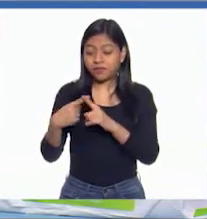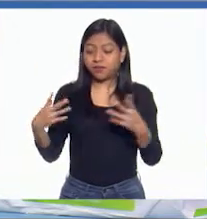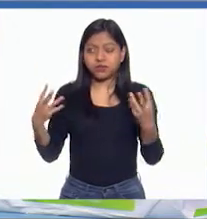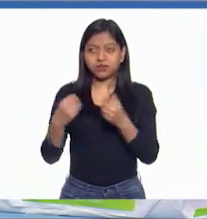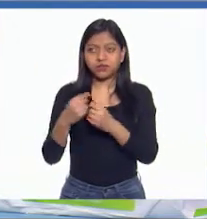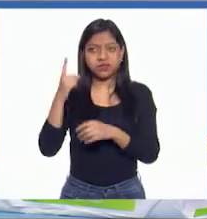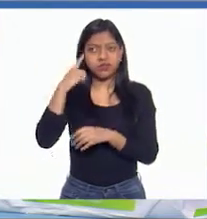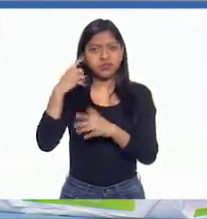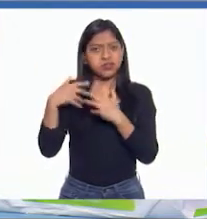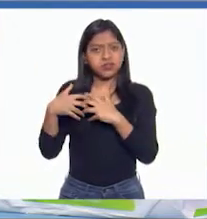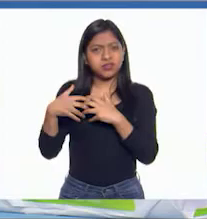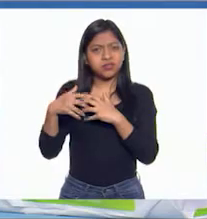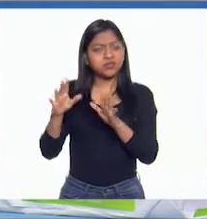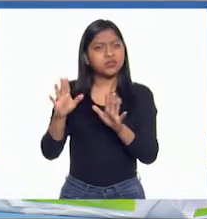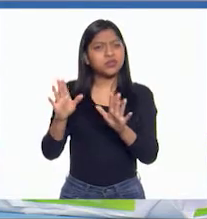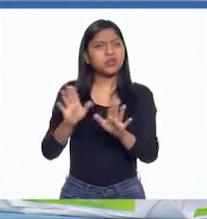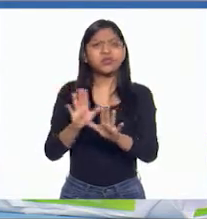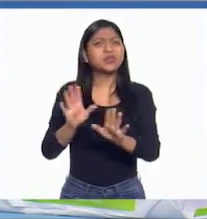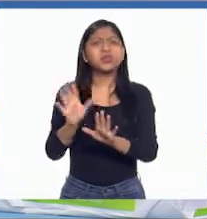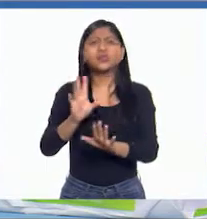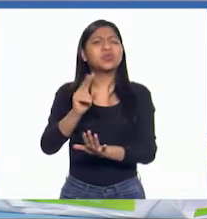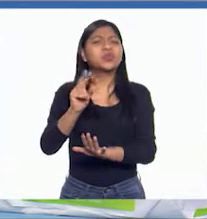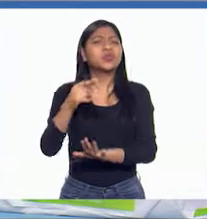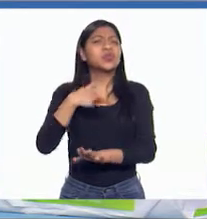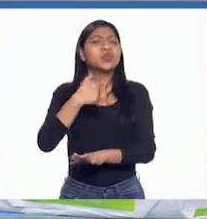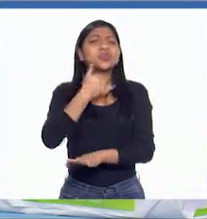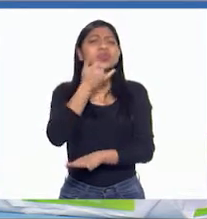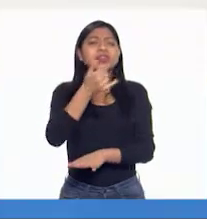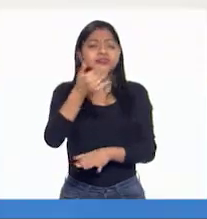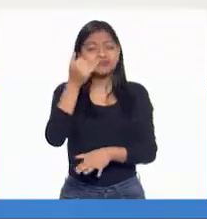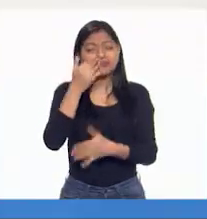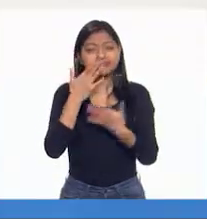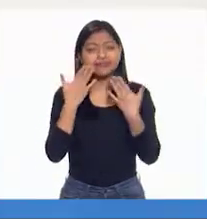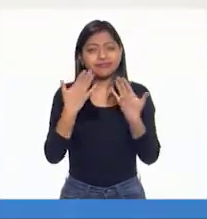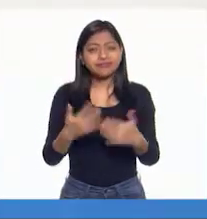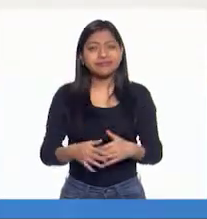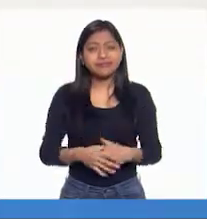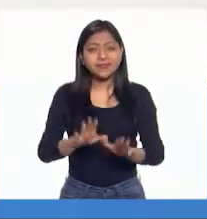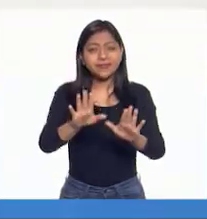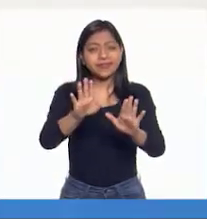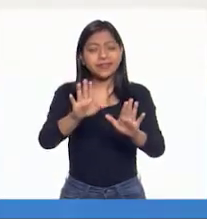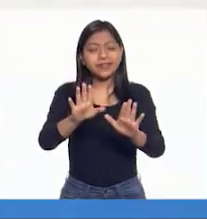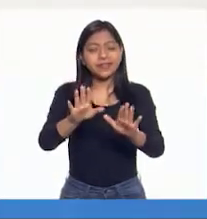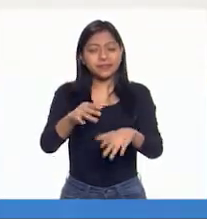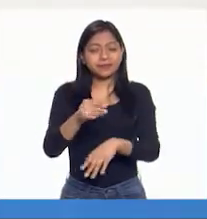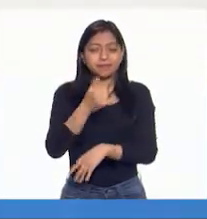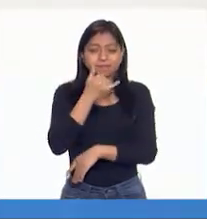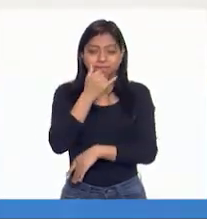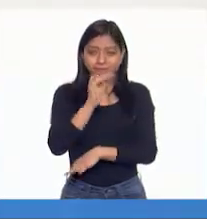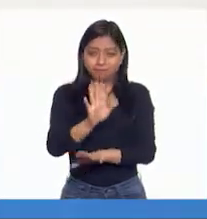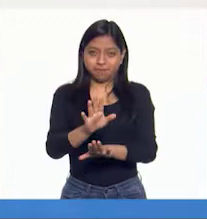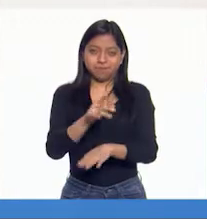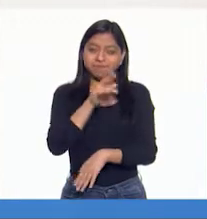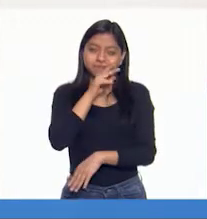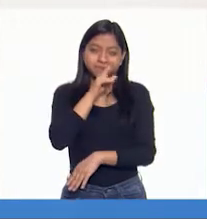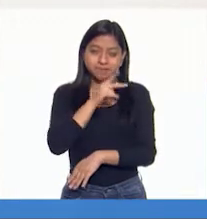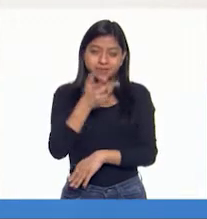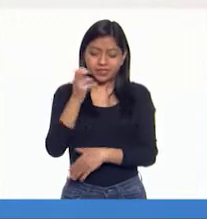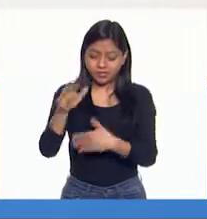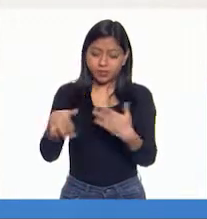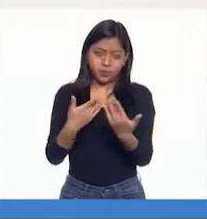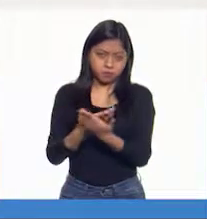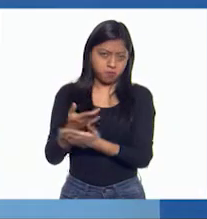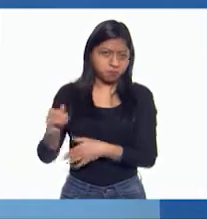Ay, no. No. ¡No me salieron las cuentas, maestro! No te preocupes, Ale. Fue una propuesta